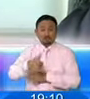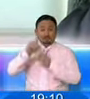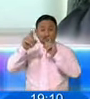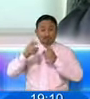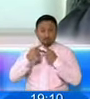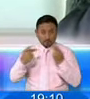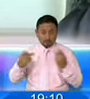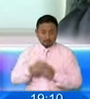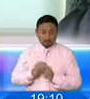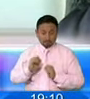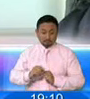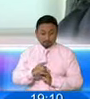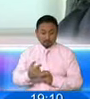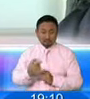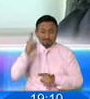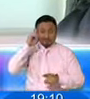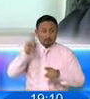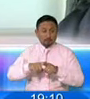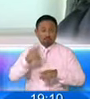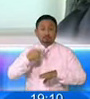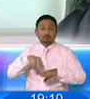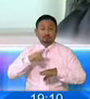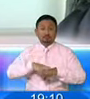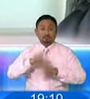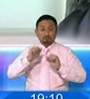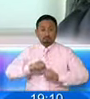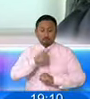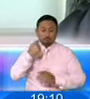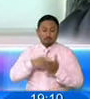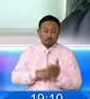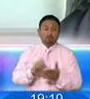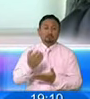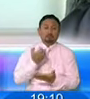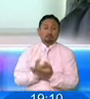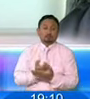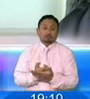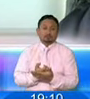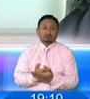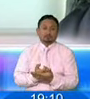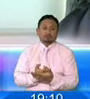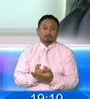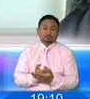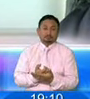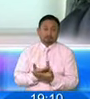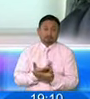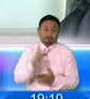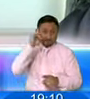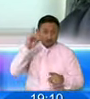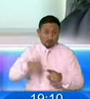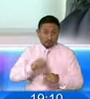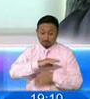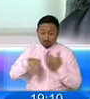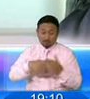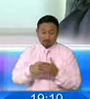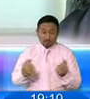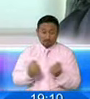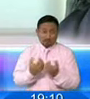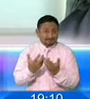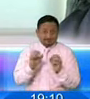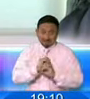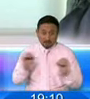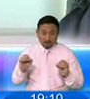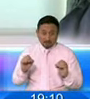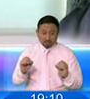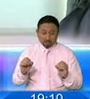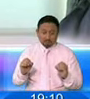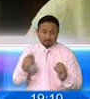lo que tenemos que llegar es a un gran acuerdo nacional para componer, por ejemplo, la economía. Y si no logramos eso con la participación de todos los ecuatorianos, no